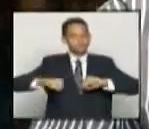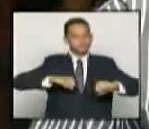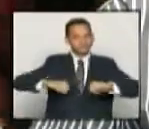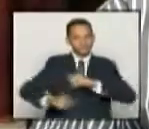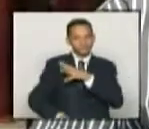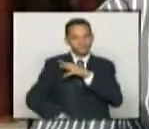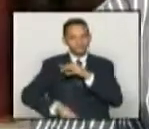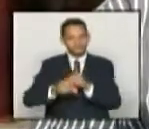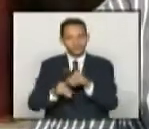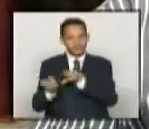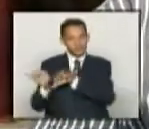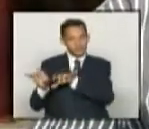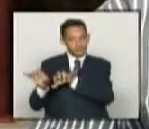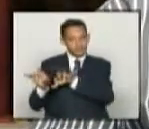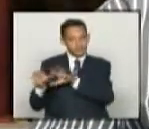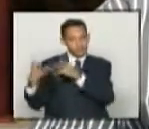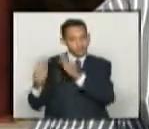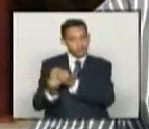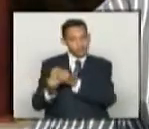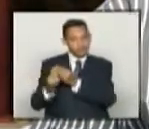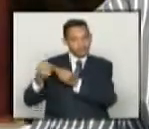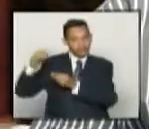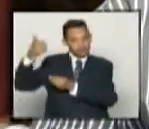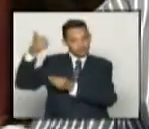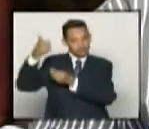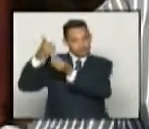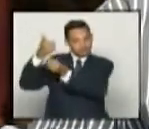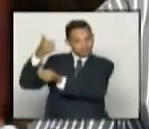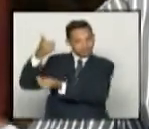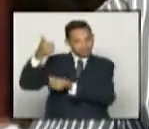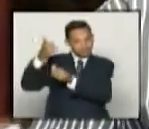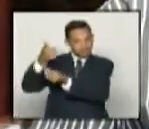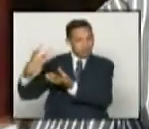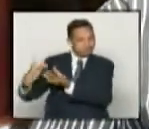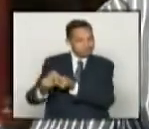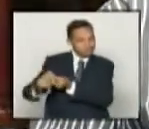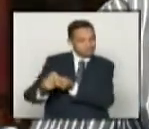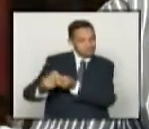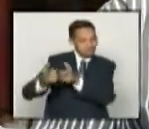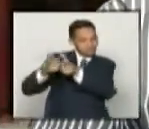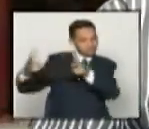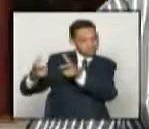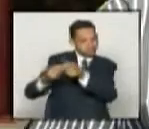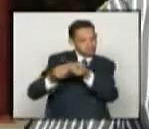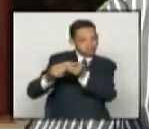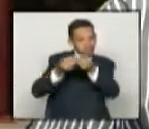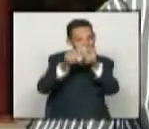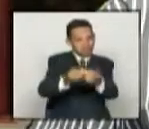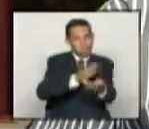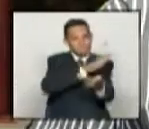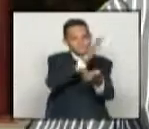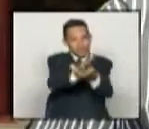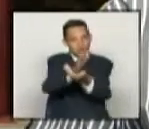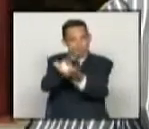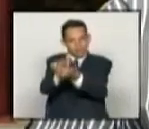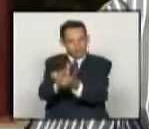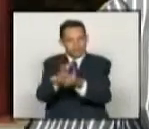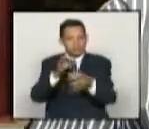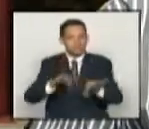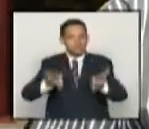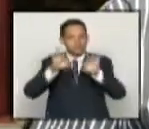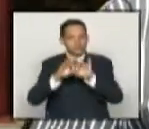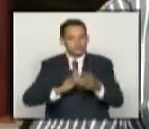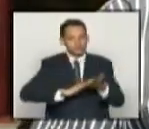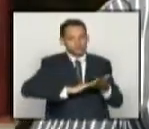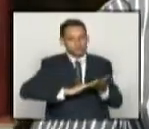todos sus secretarios, todas las entidades de orden departamental y nacional que nos acompañan, buscándole pues muchas